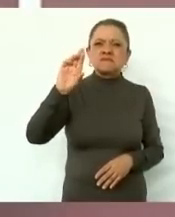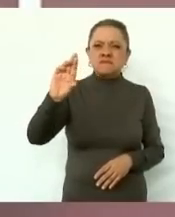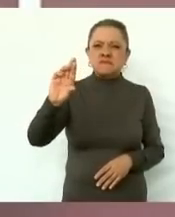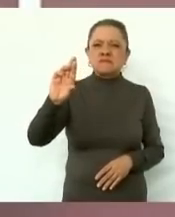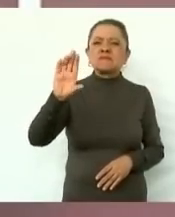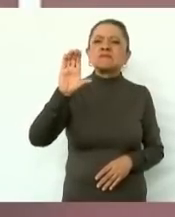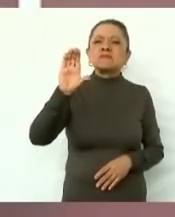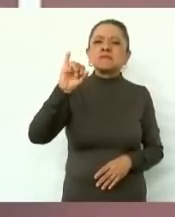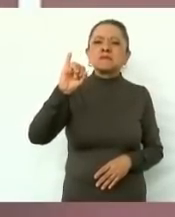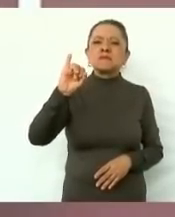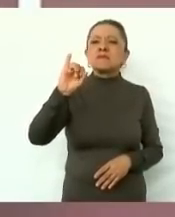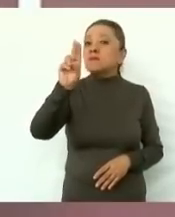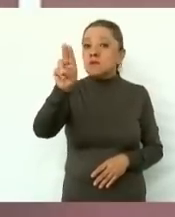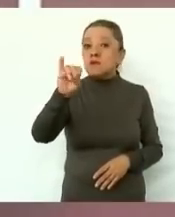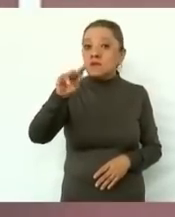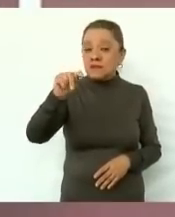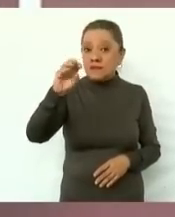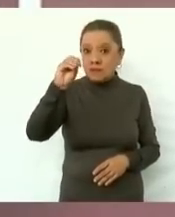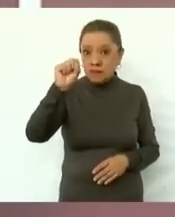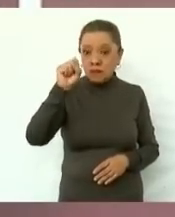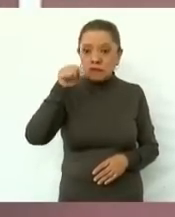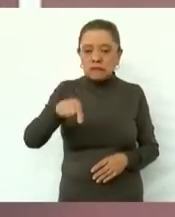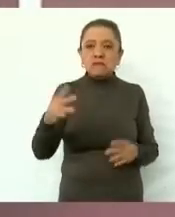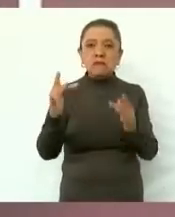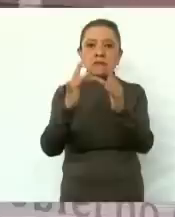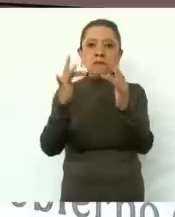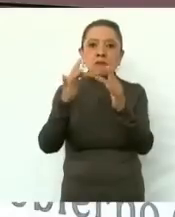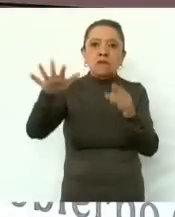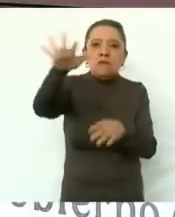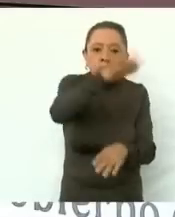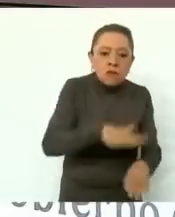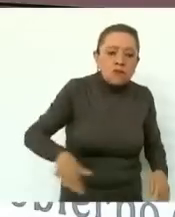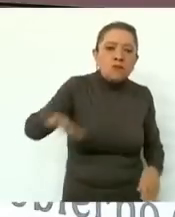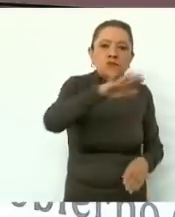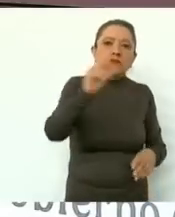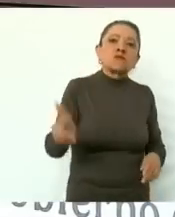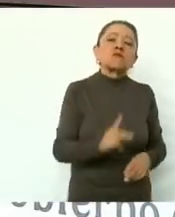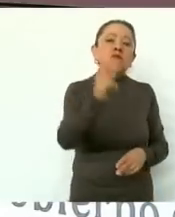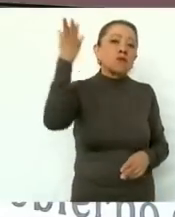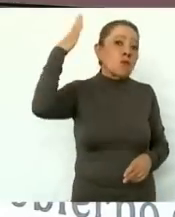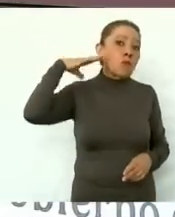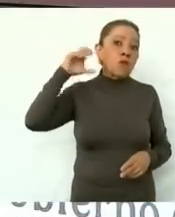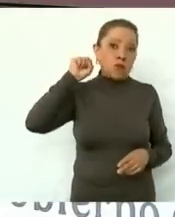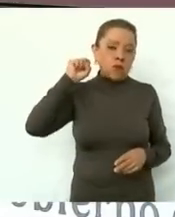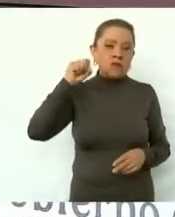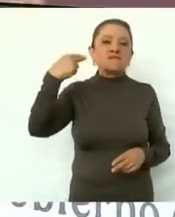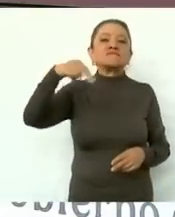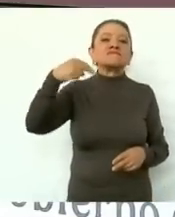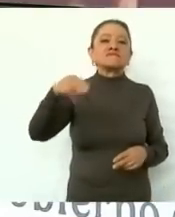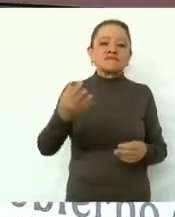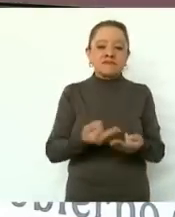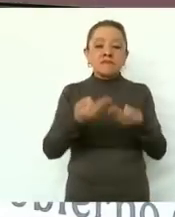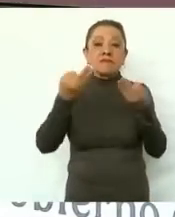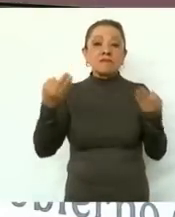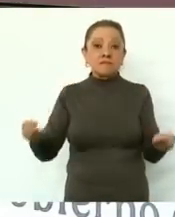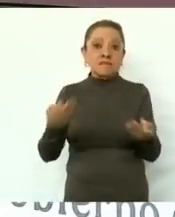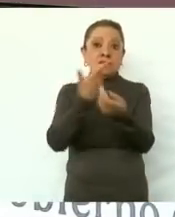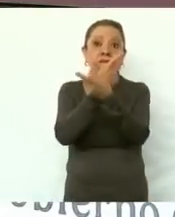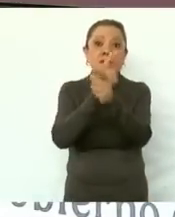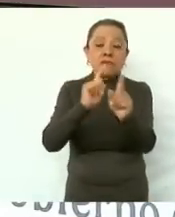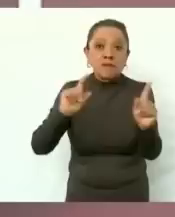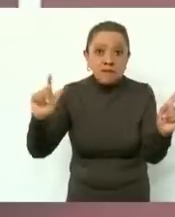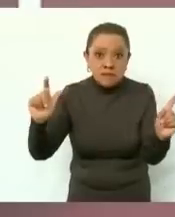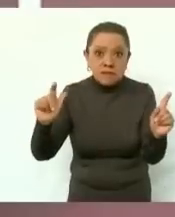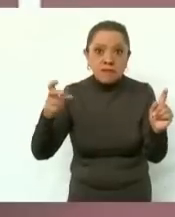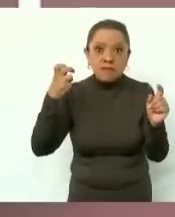que va a comunicar pues a todos los pueblos de Morelos, el circuito Tierra y Libertad. Vamos a hacer